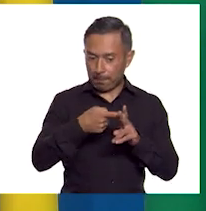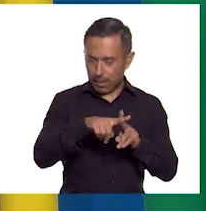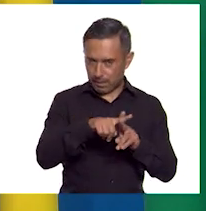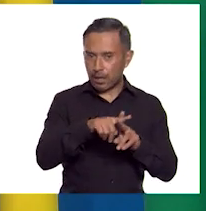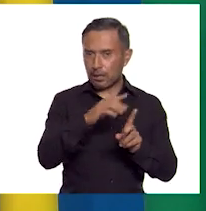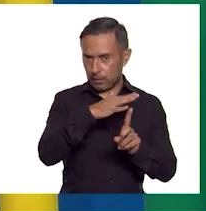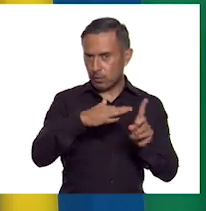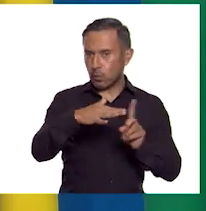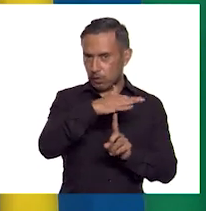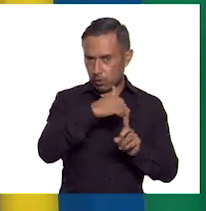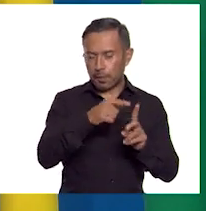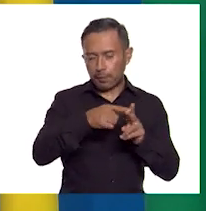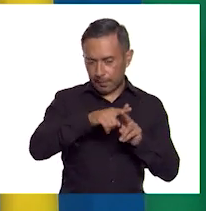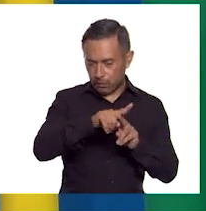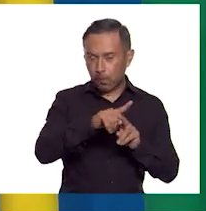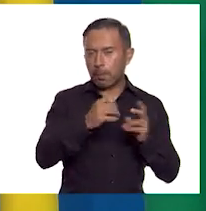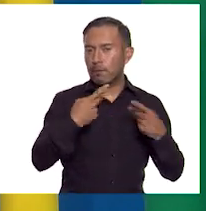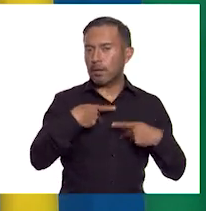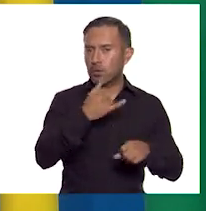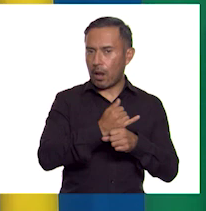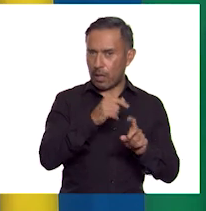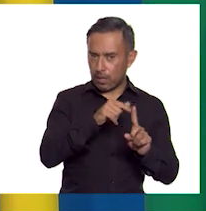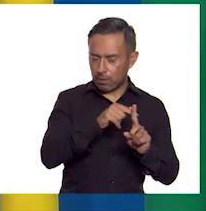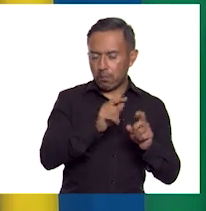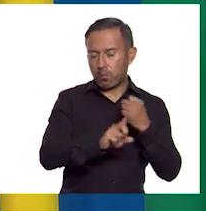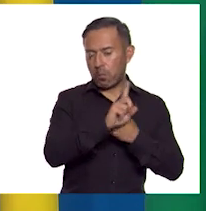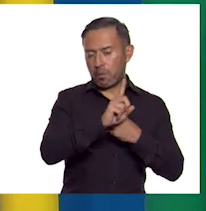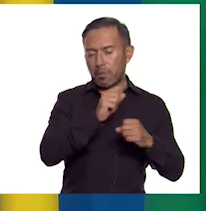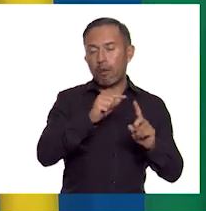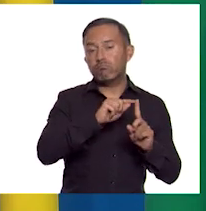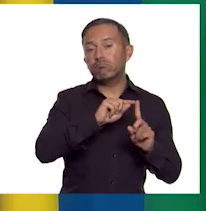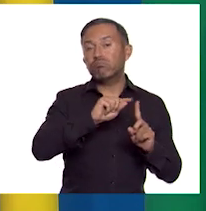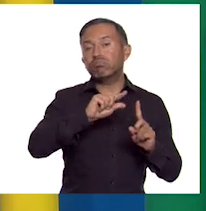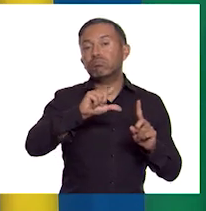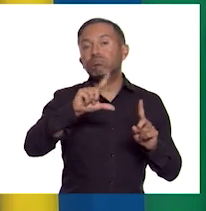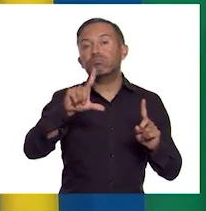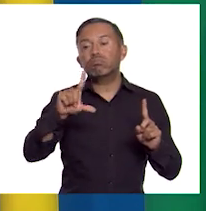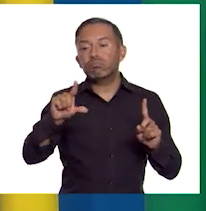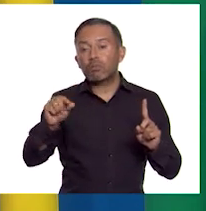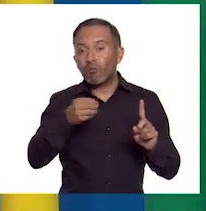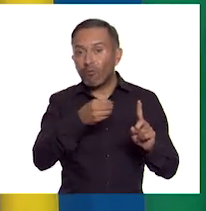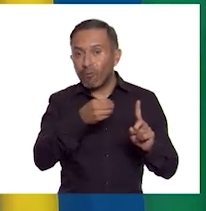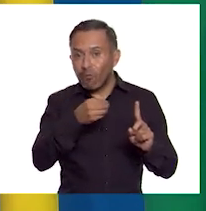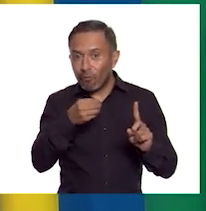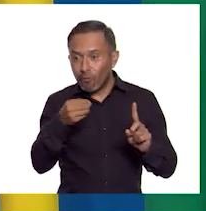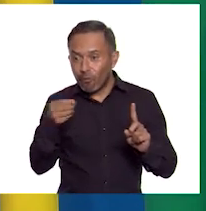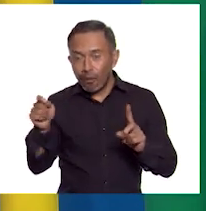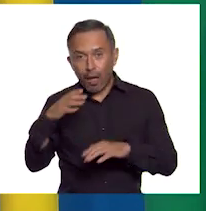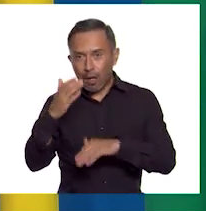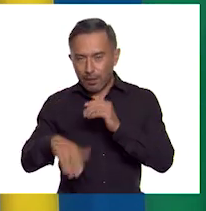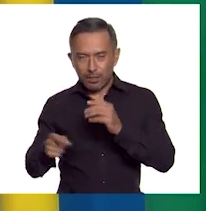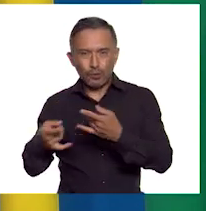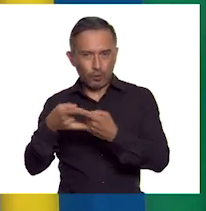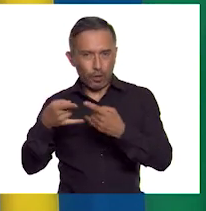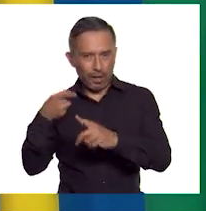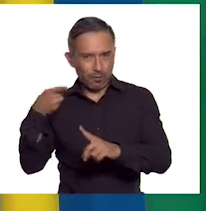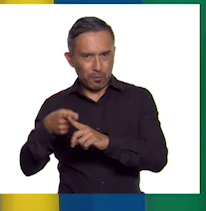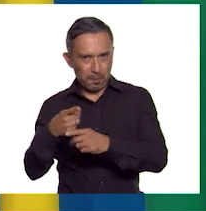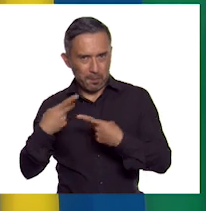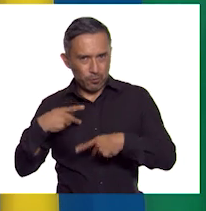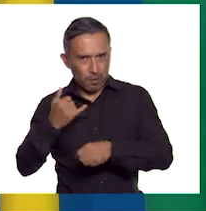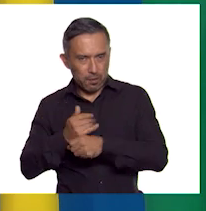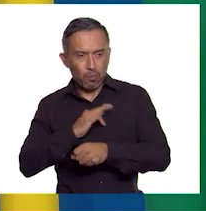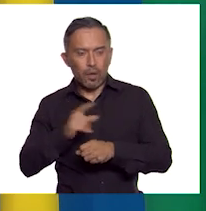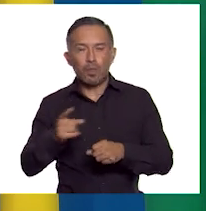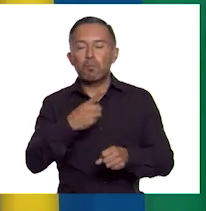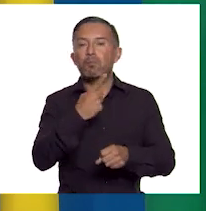y una situación final de los personajes y que los acontecimientos que conforman la historia pueden agruparse en episodios que